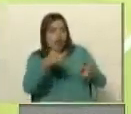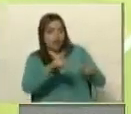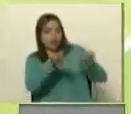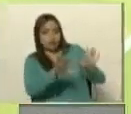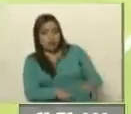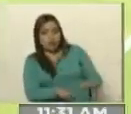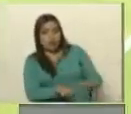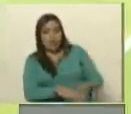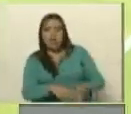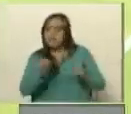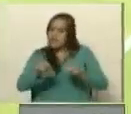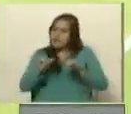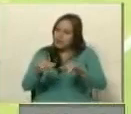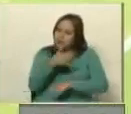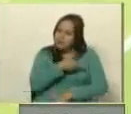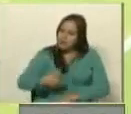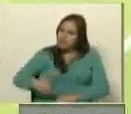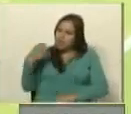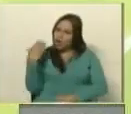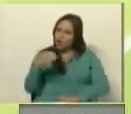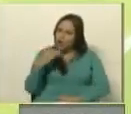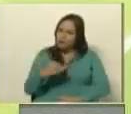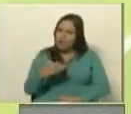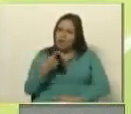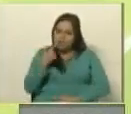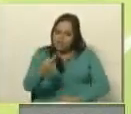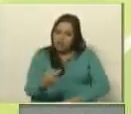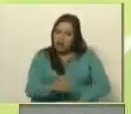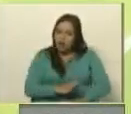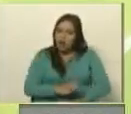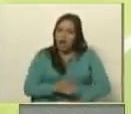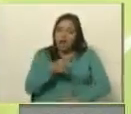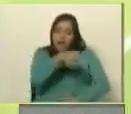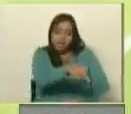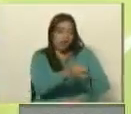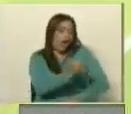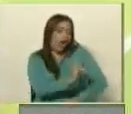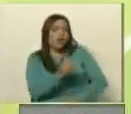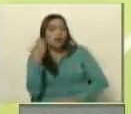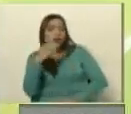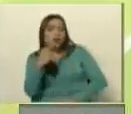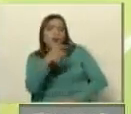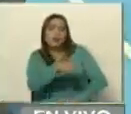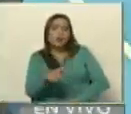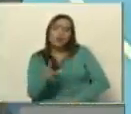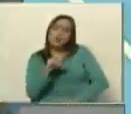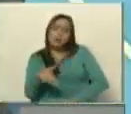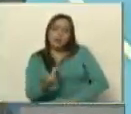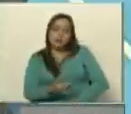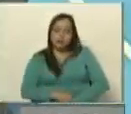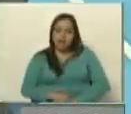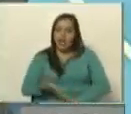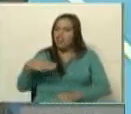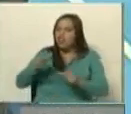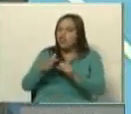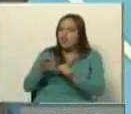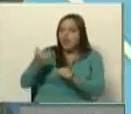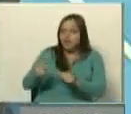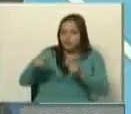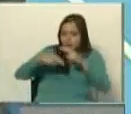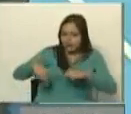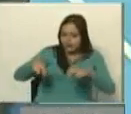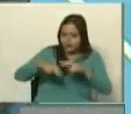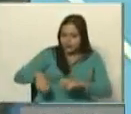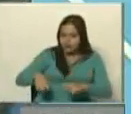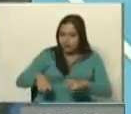Pero que el propio presidente de Colombia meta su mano por unos mercenarios, uno se pregunta, ¿no? Pero ¿hasta dónde ha llegado esa investigación?